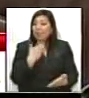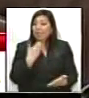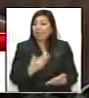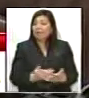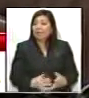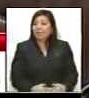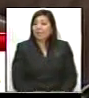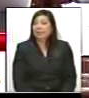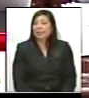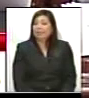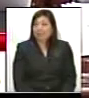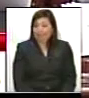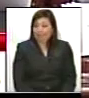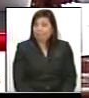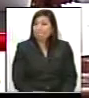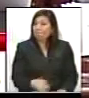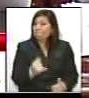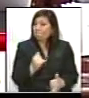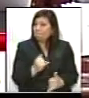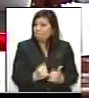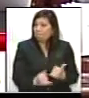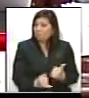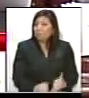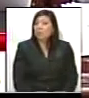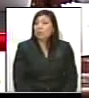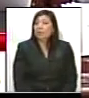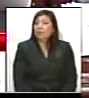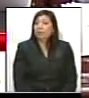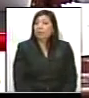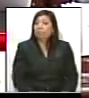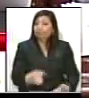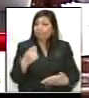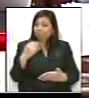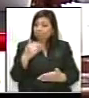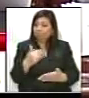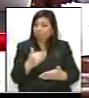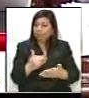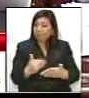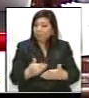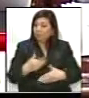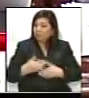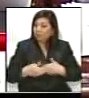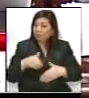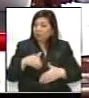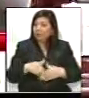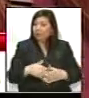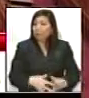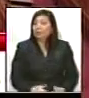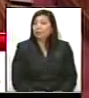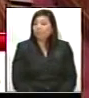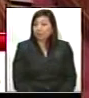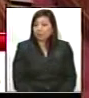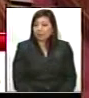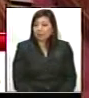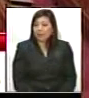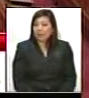presidenta finalizado el debate los congresistas se servirán marcar su asistencia para proceder a votar